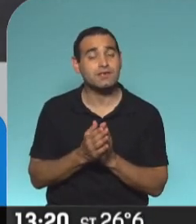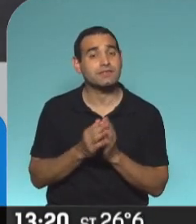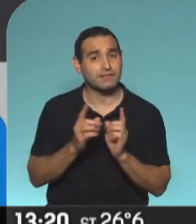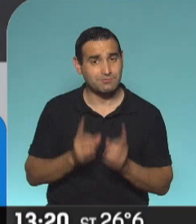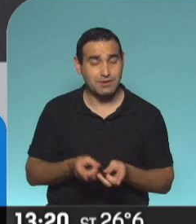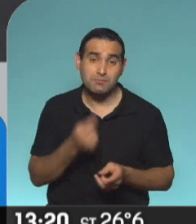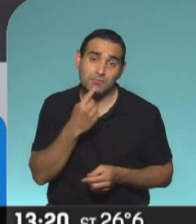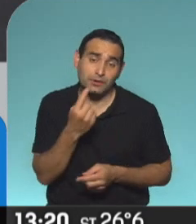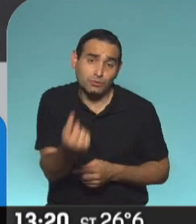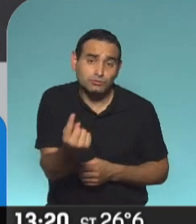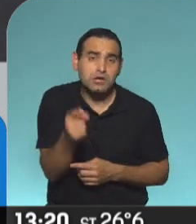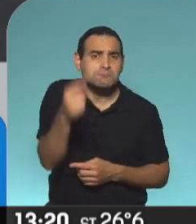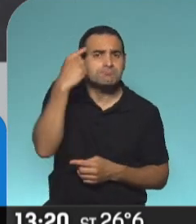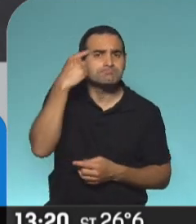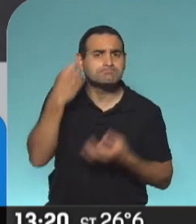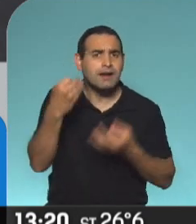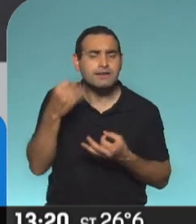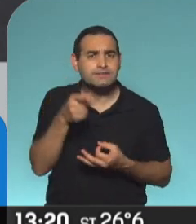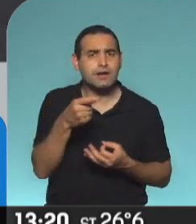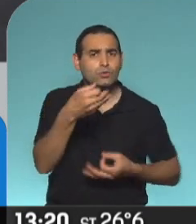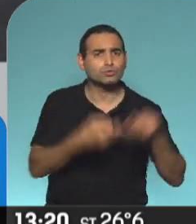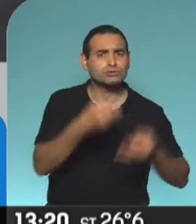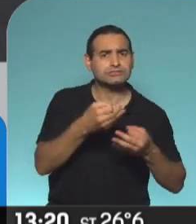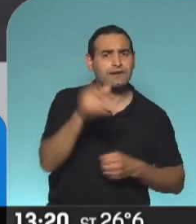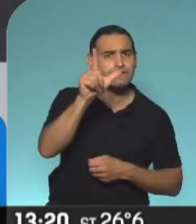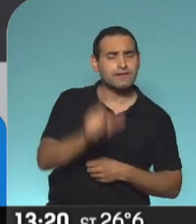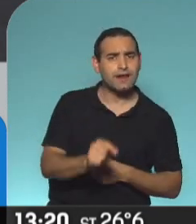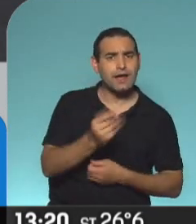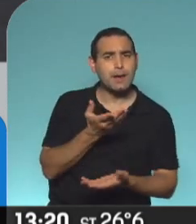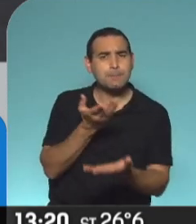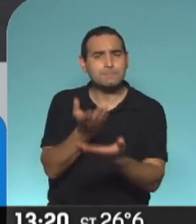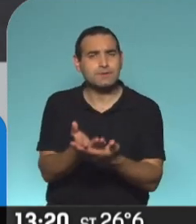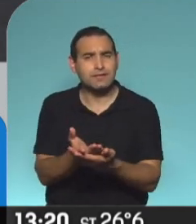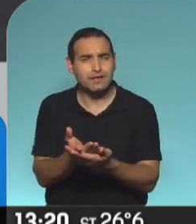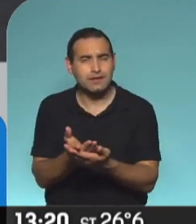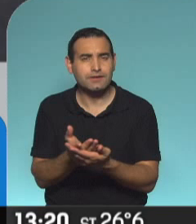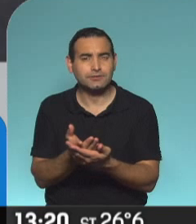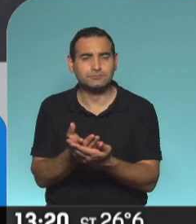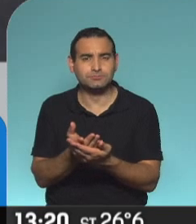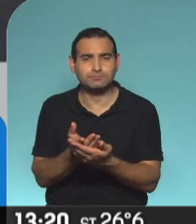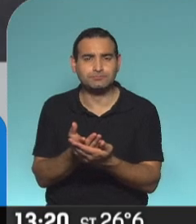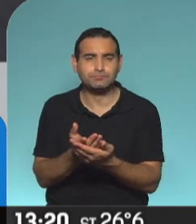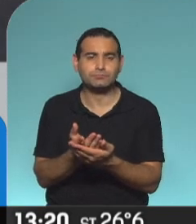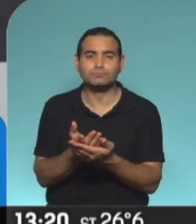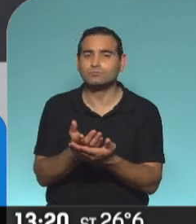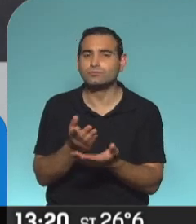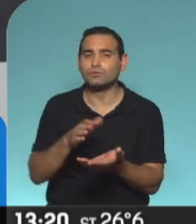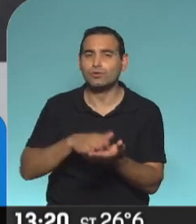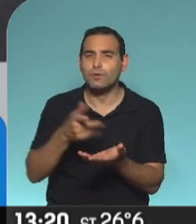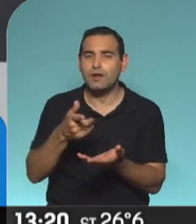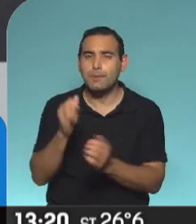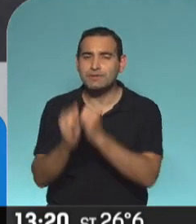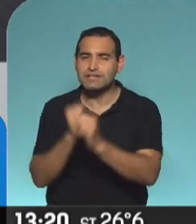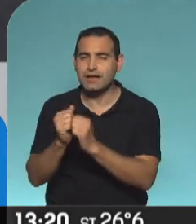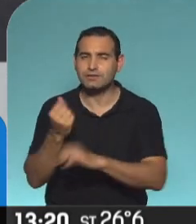sentido consultarle cómo analiza usted el pedido que hizo la Justicia Federal sobre los soportes técnicos respecto a las declaraciones que hicieron los